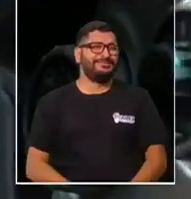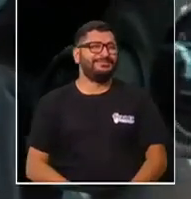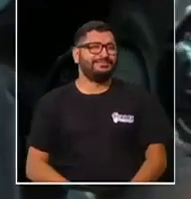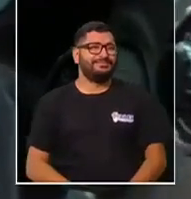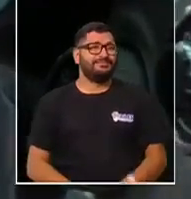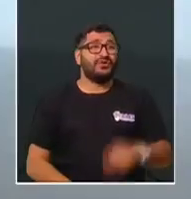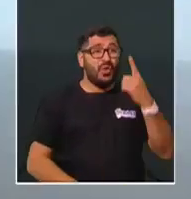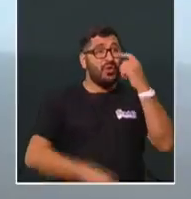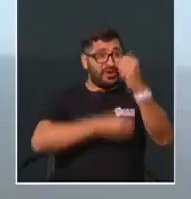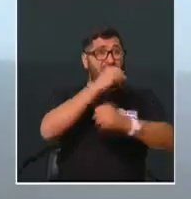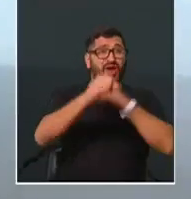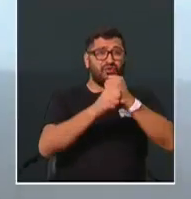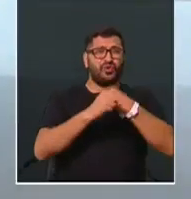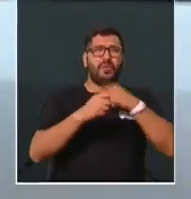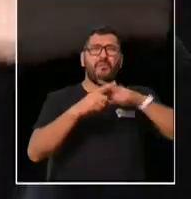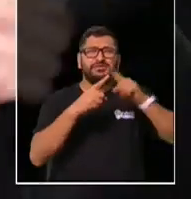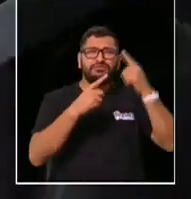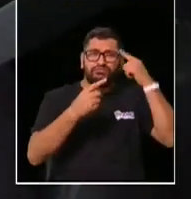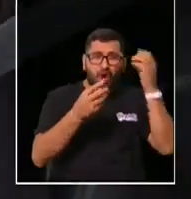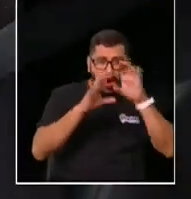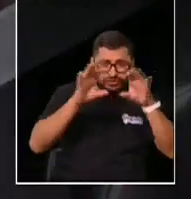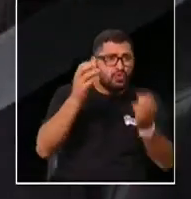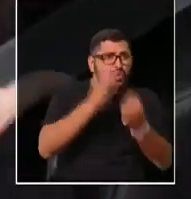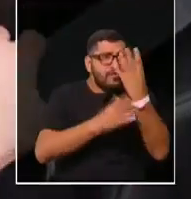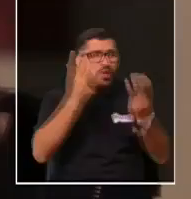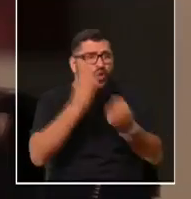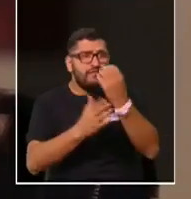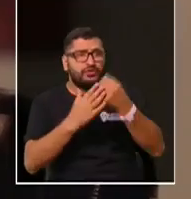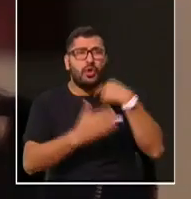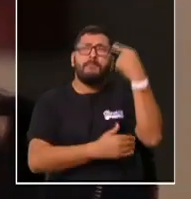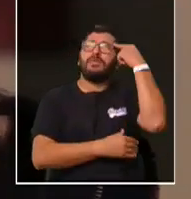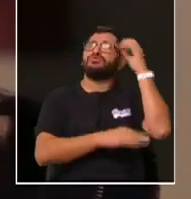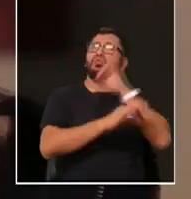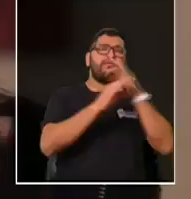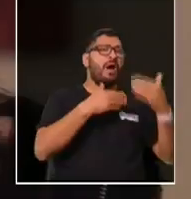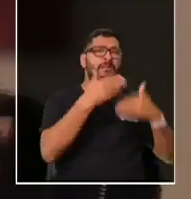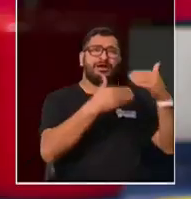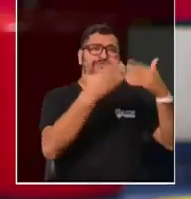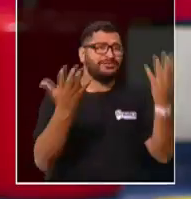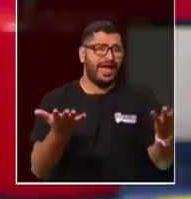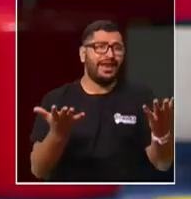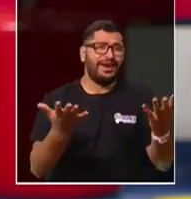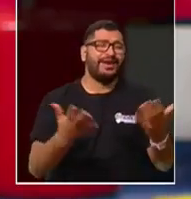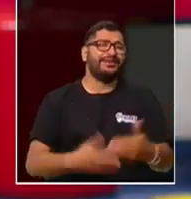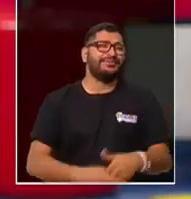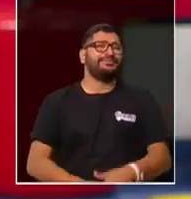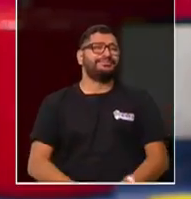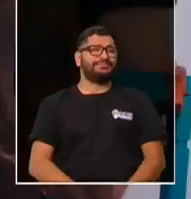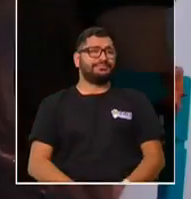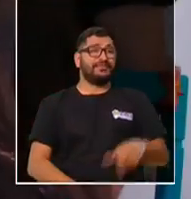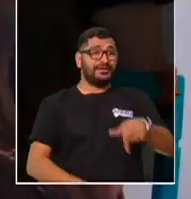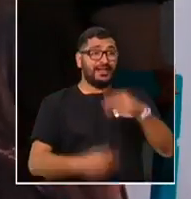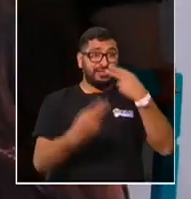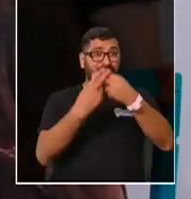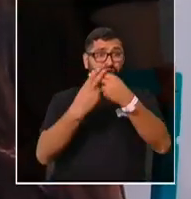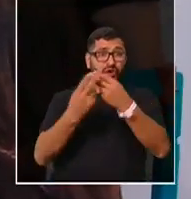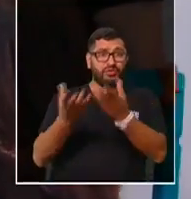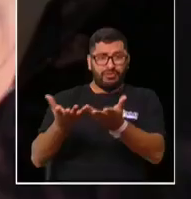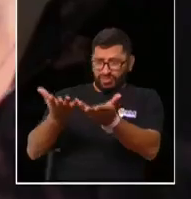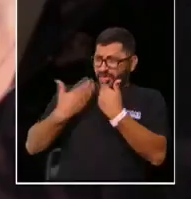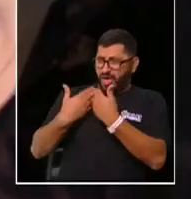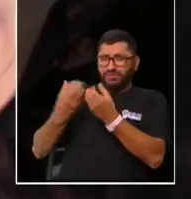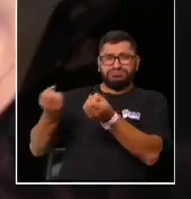sido un año con muchas cosas nuevas que nunca pensé que iban a pasar. Teletón